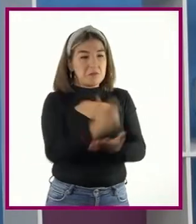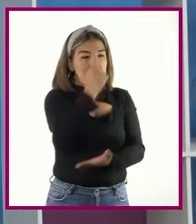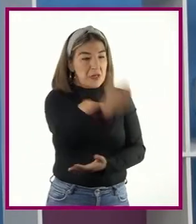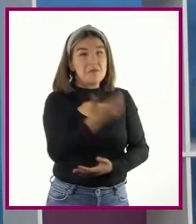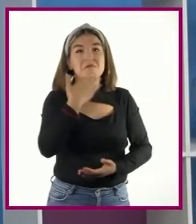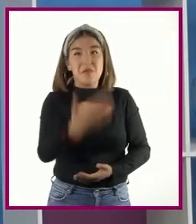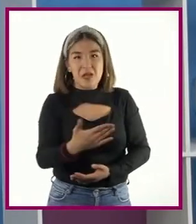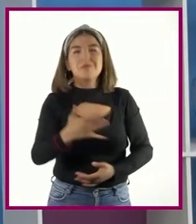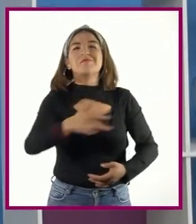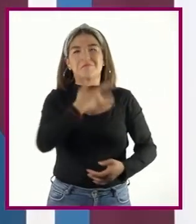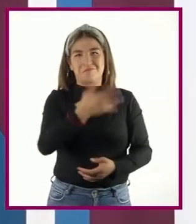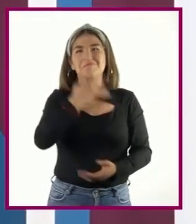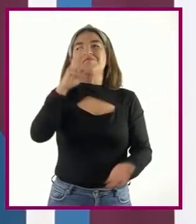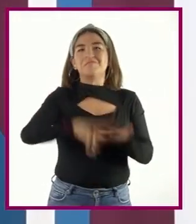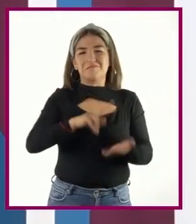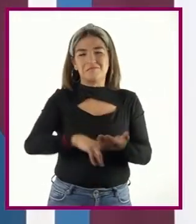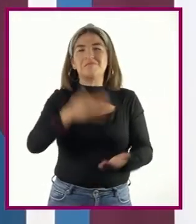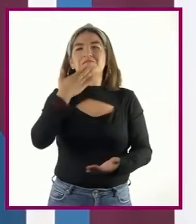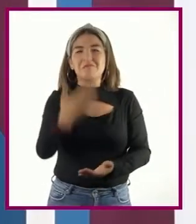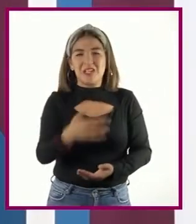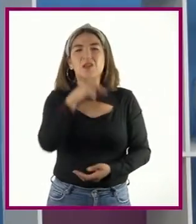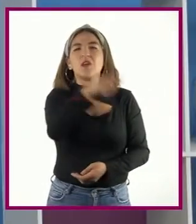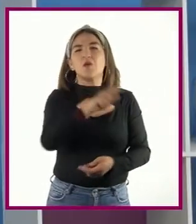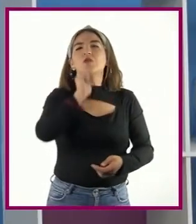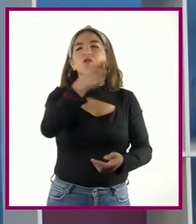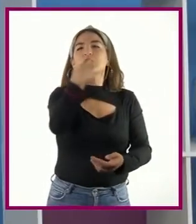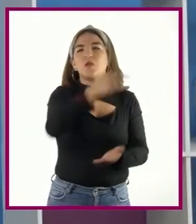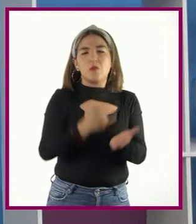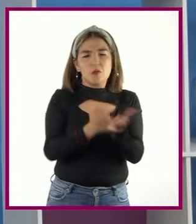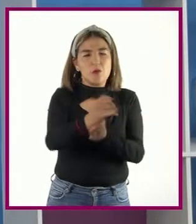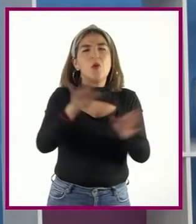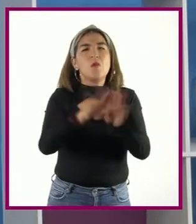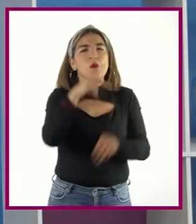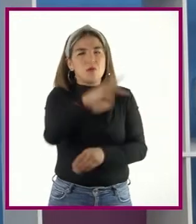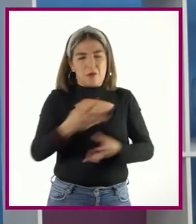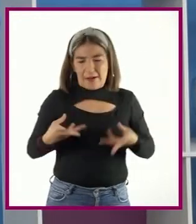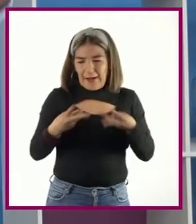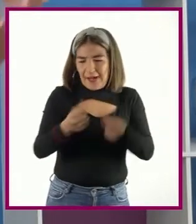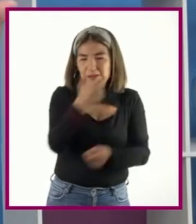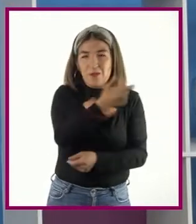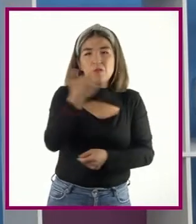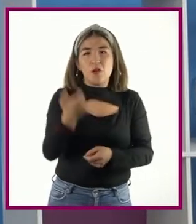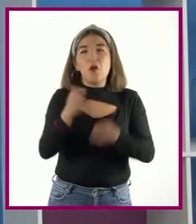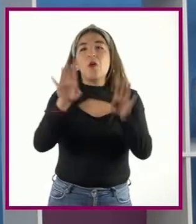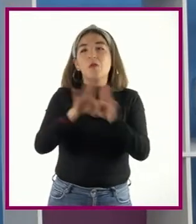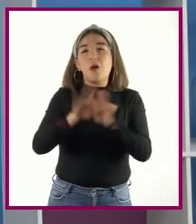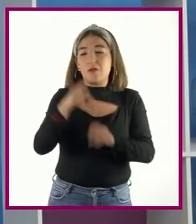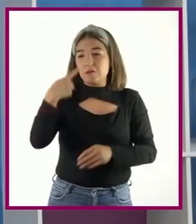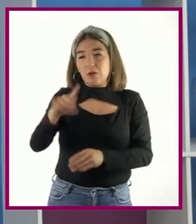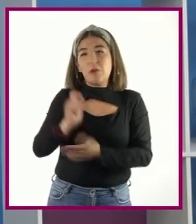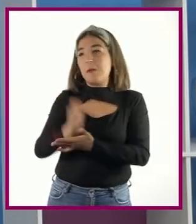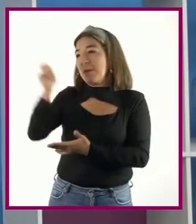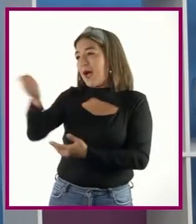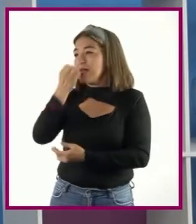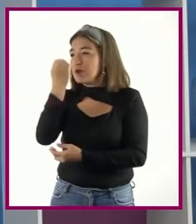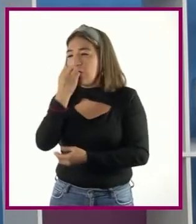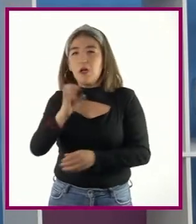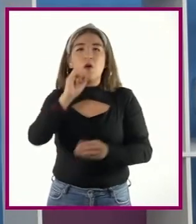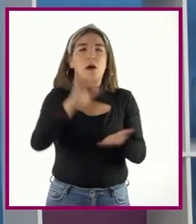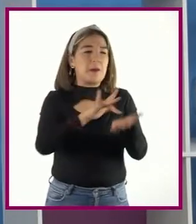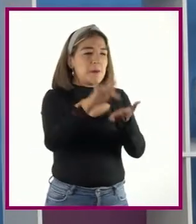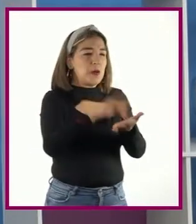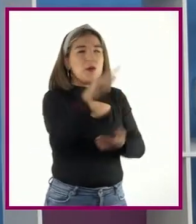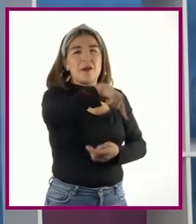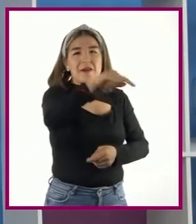sienten felices y valorados, porque pueden decidir cómo gastar su salario, ya sea solventando sus gastos escolares, apoyando